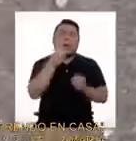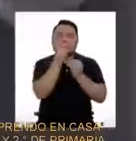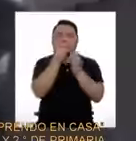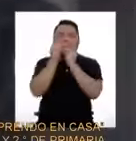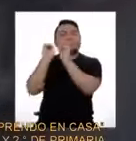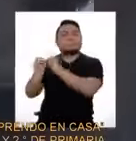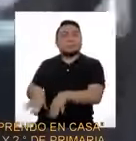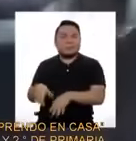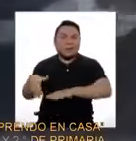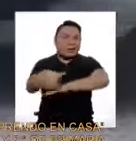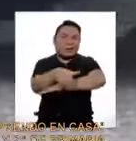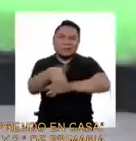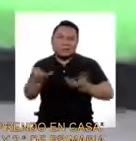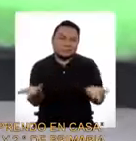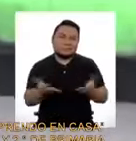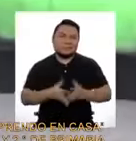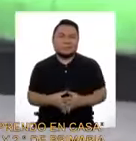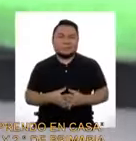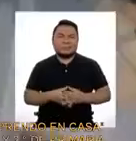abundancia.